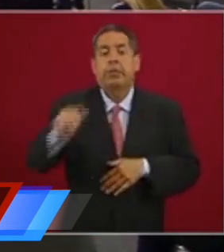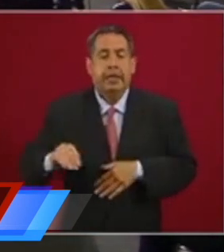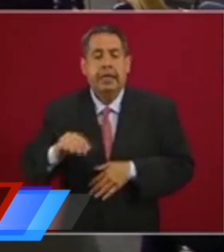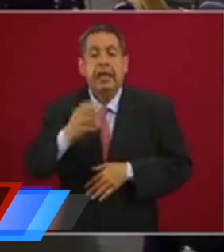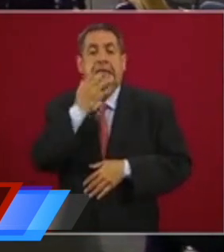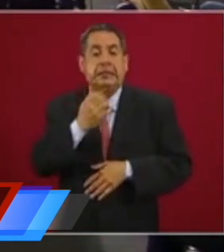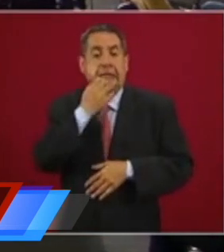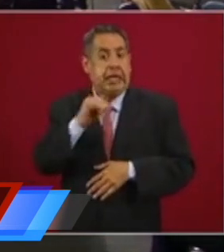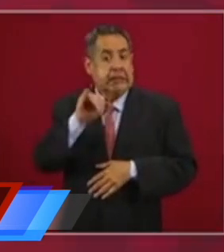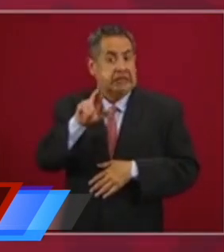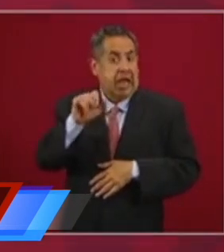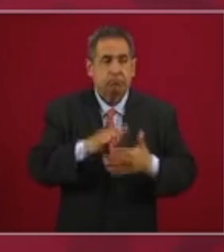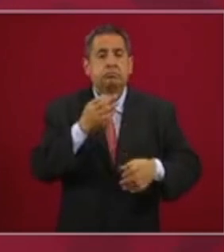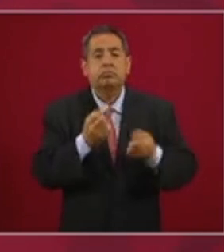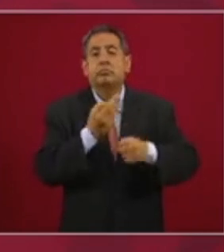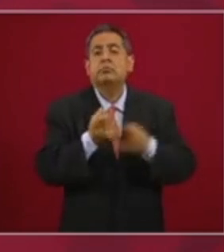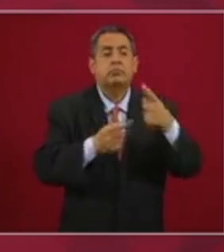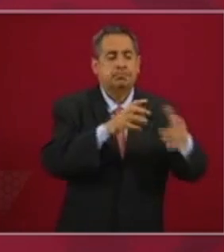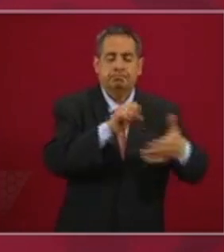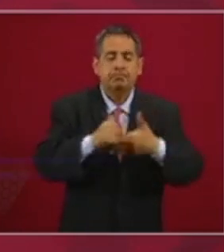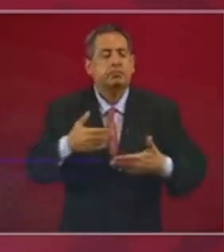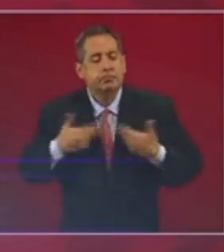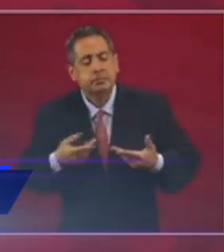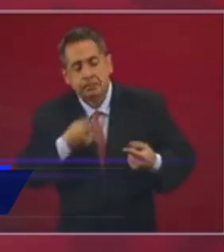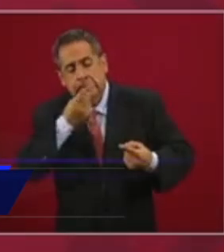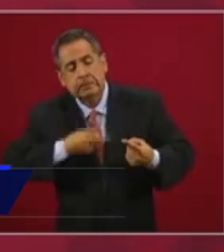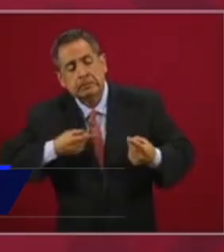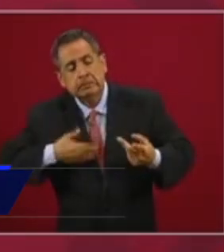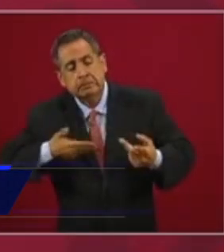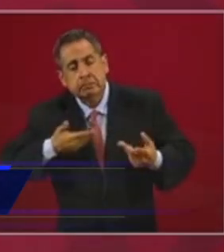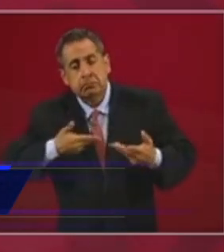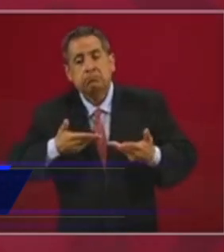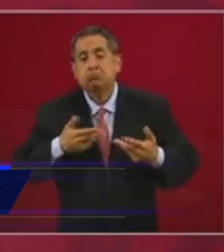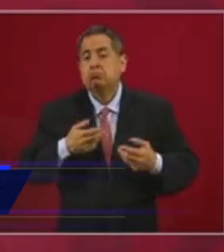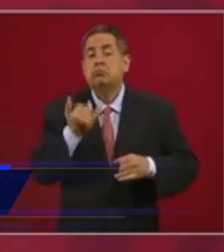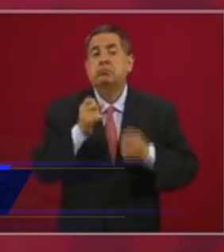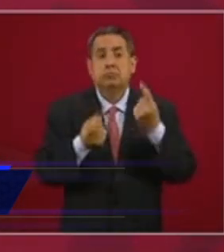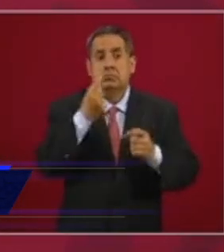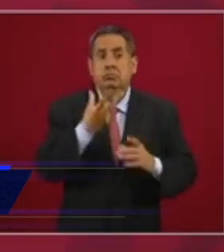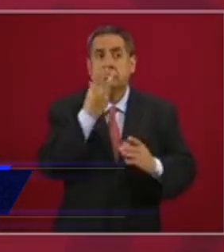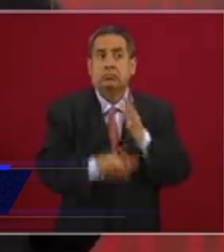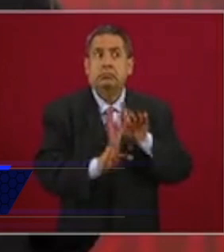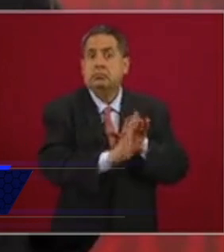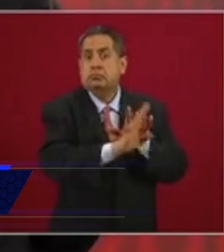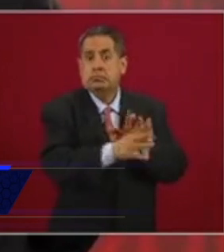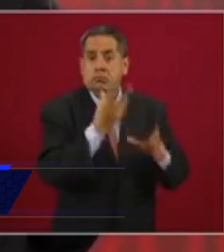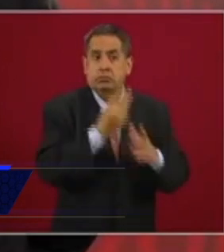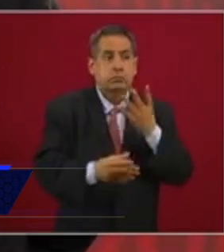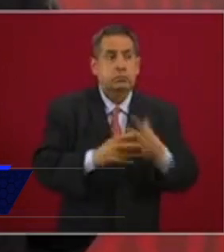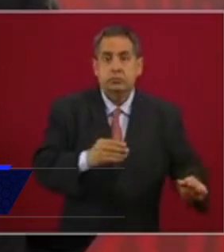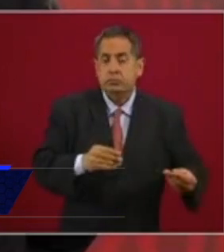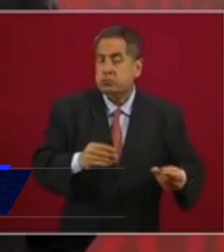participó en hechos lamentables. Y hay prófugos. Es el